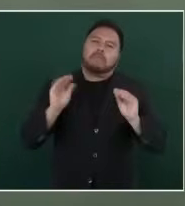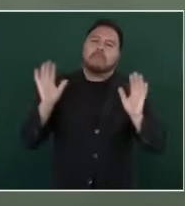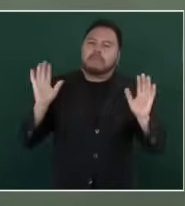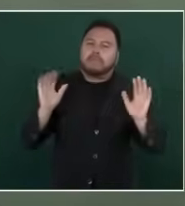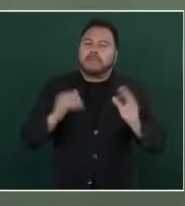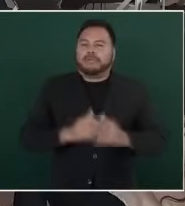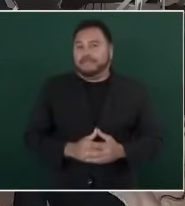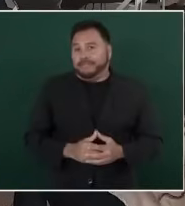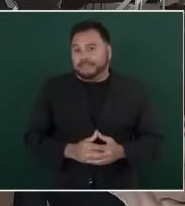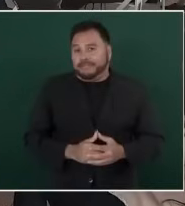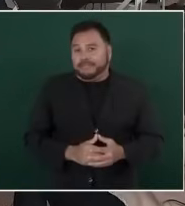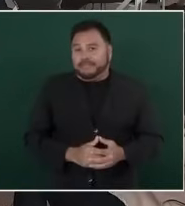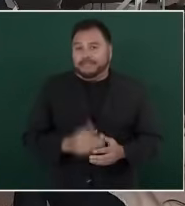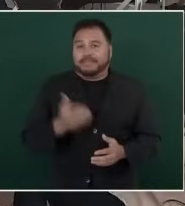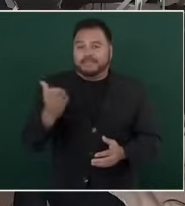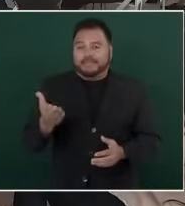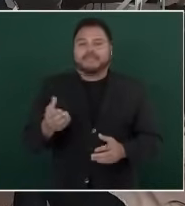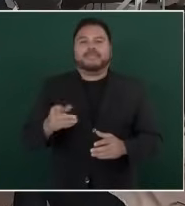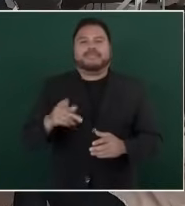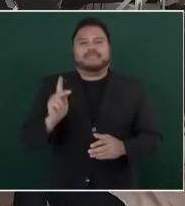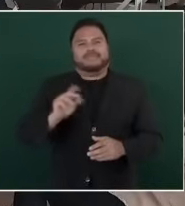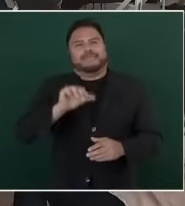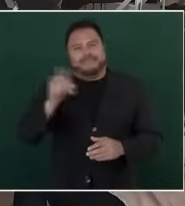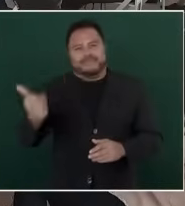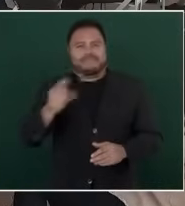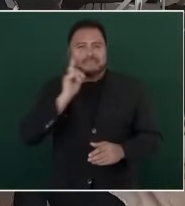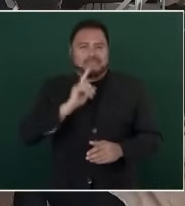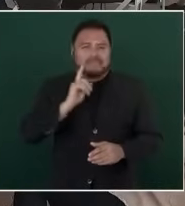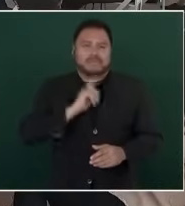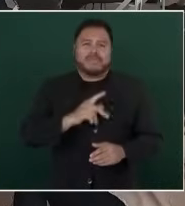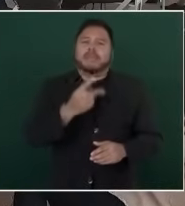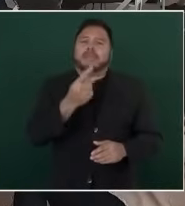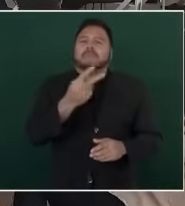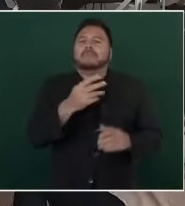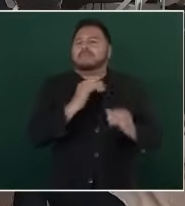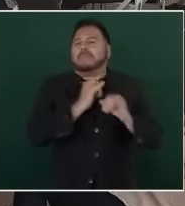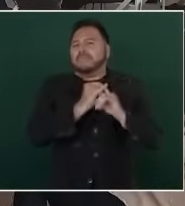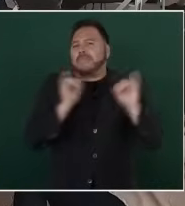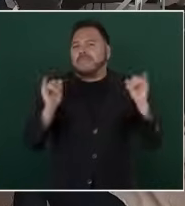Viene esta compañera que es de un medio independiente,